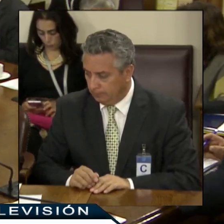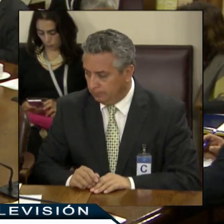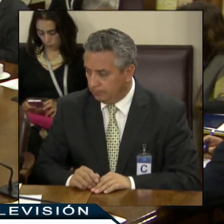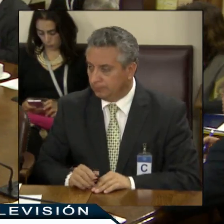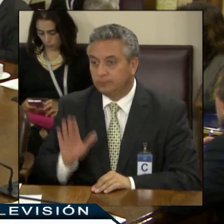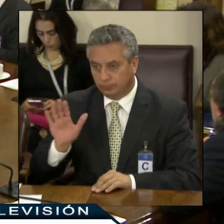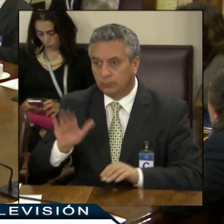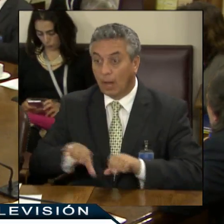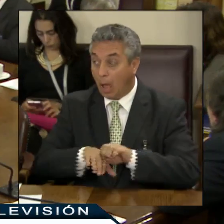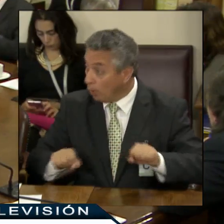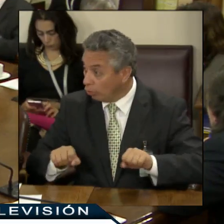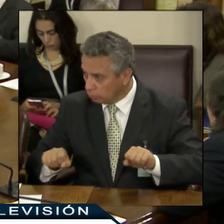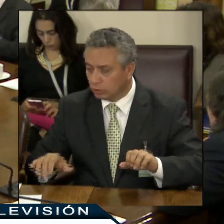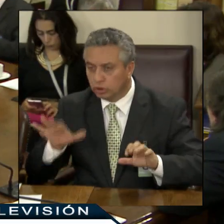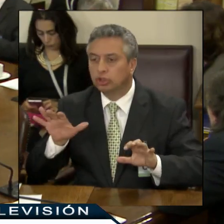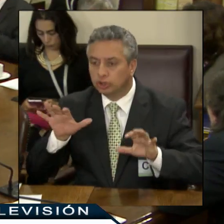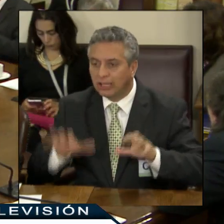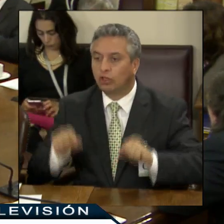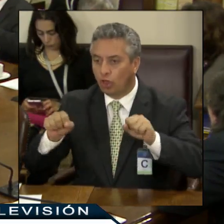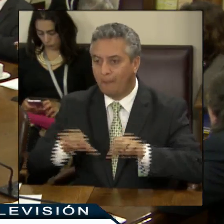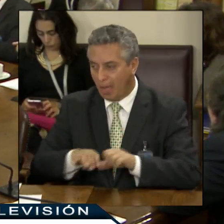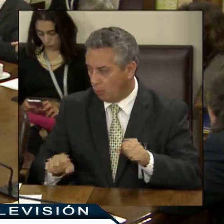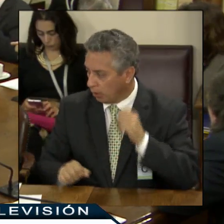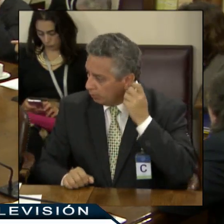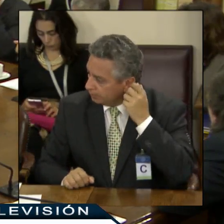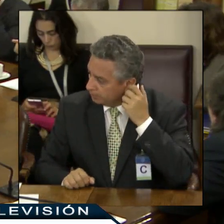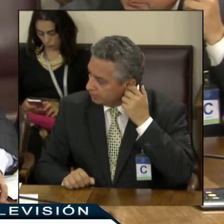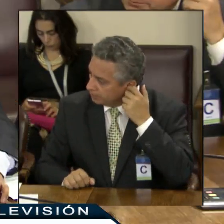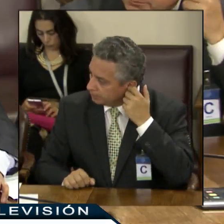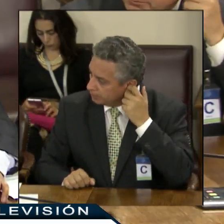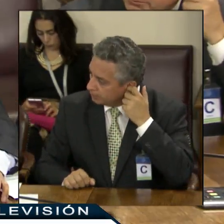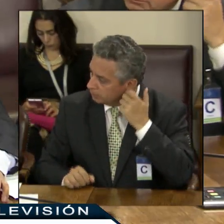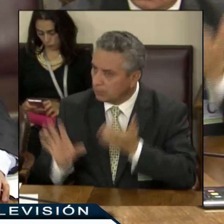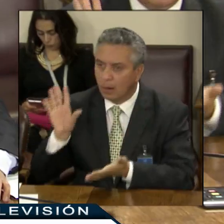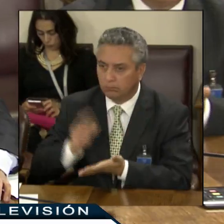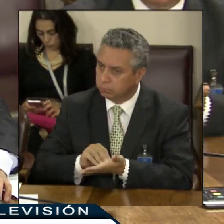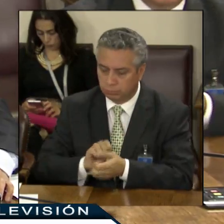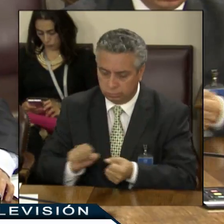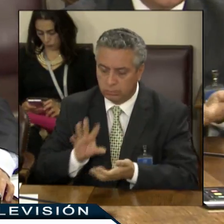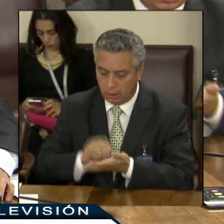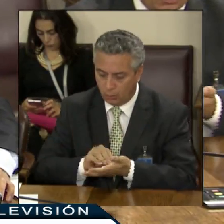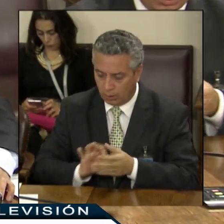se toma acer No eso que